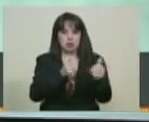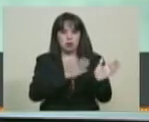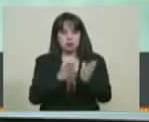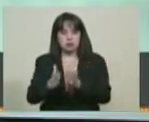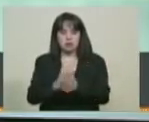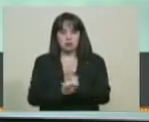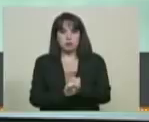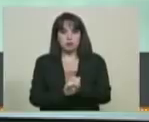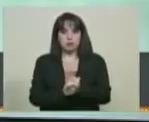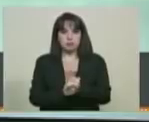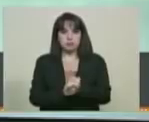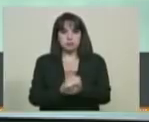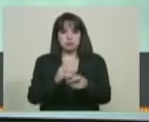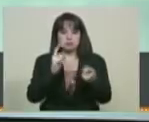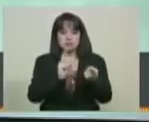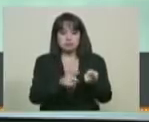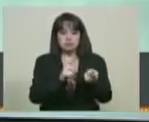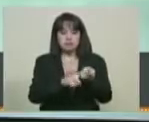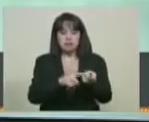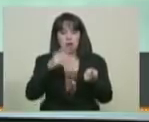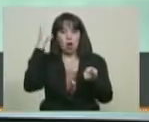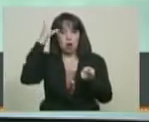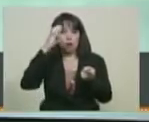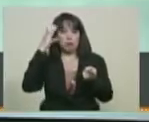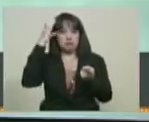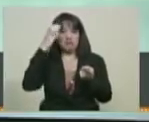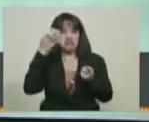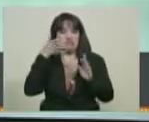Una clase obrera con conciencia de sí y para sí.